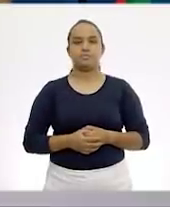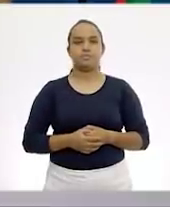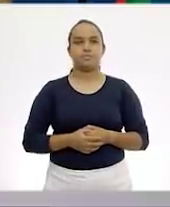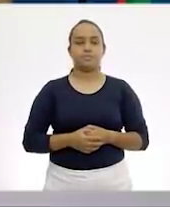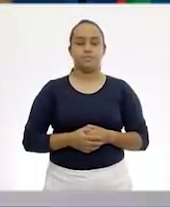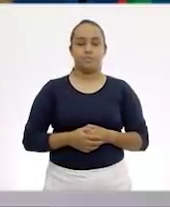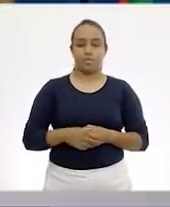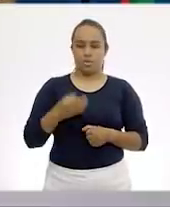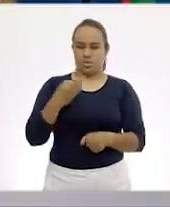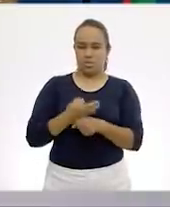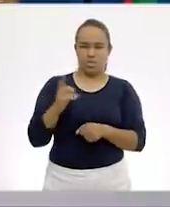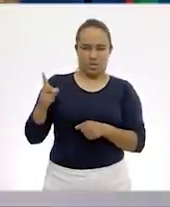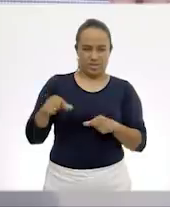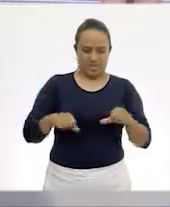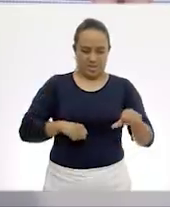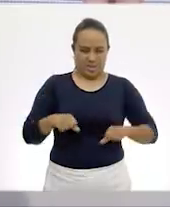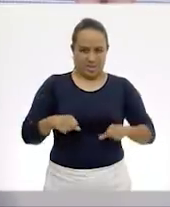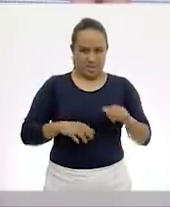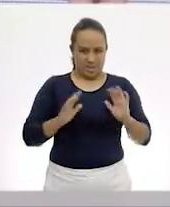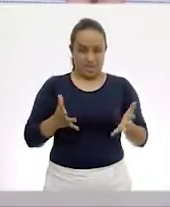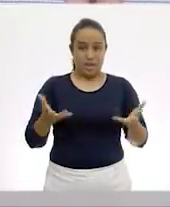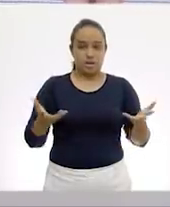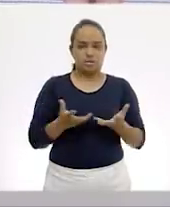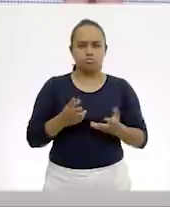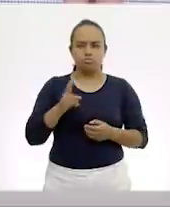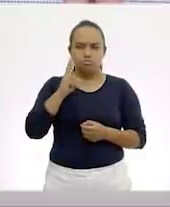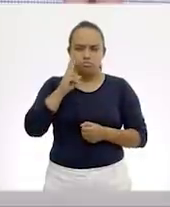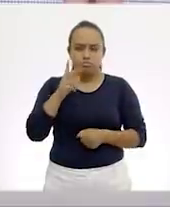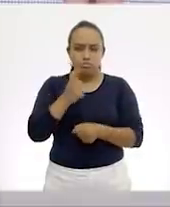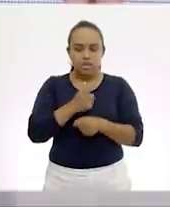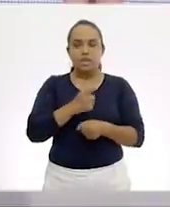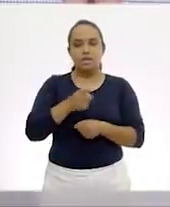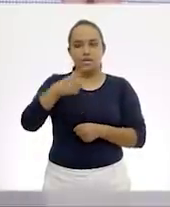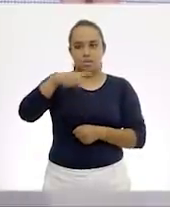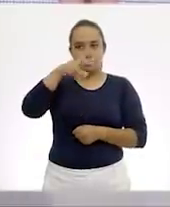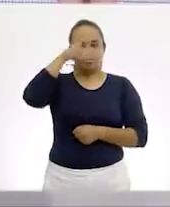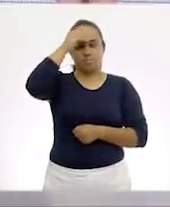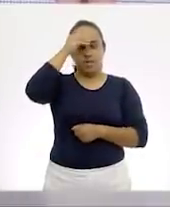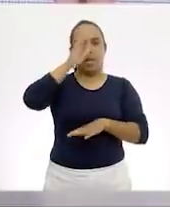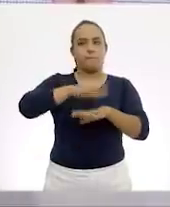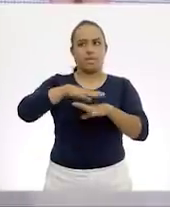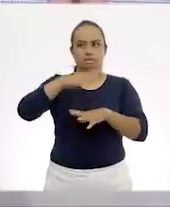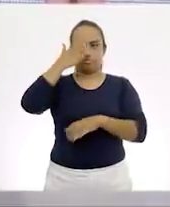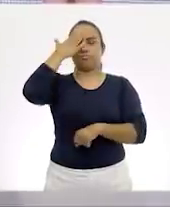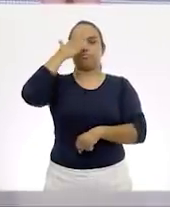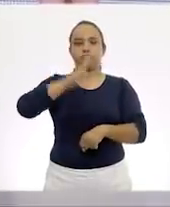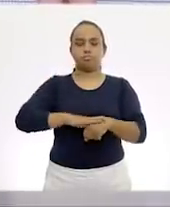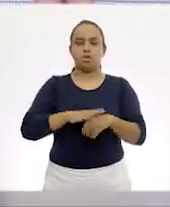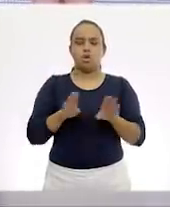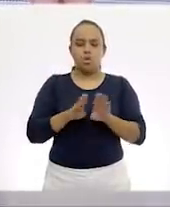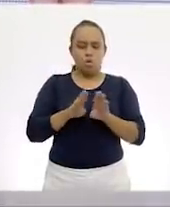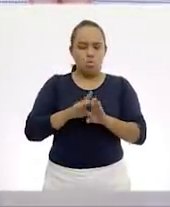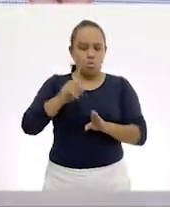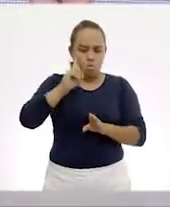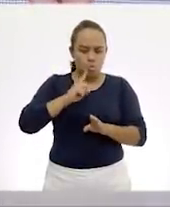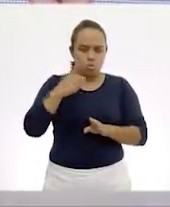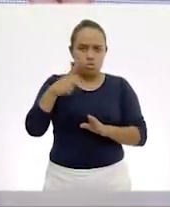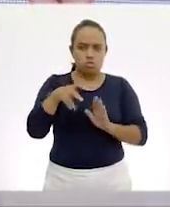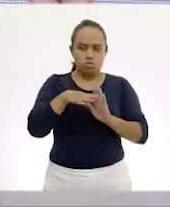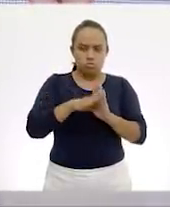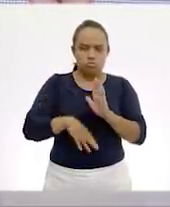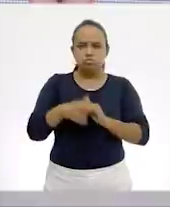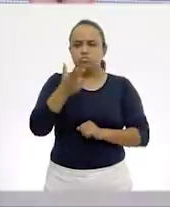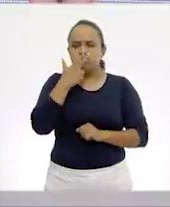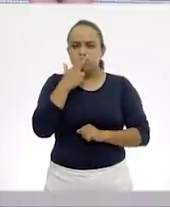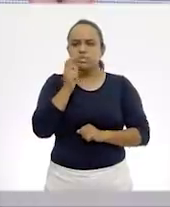Con la actividad que acabamos de realizar, podemos verificar los conocimientos que estamos adquiriendo sobre el sistema sexual de las mujeres y